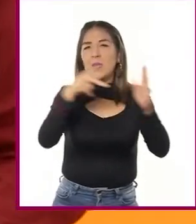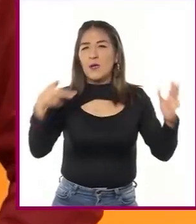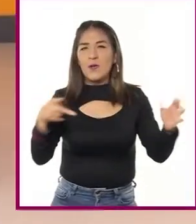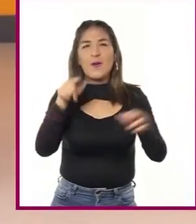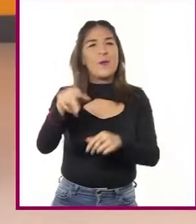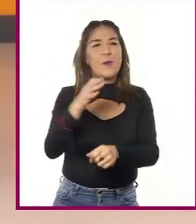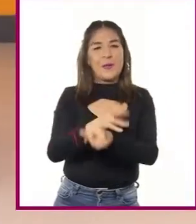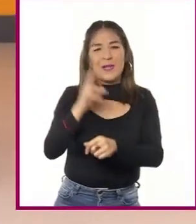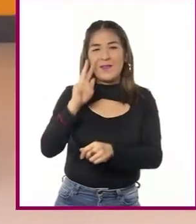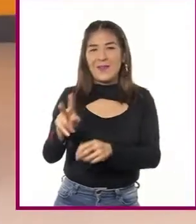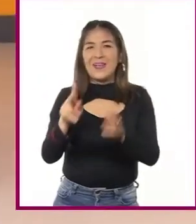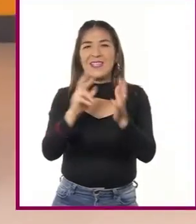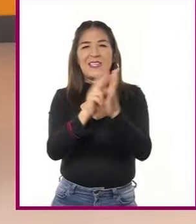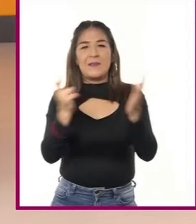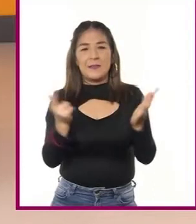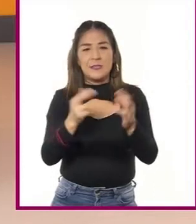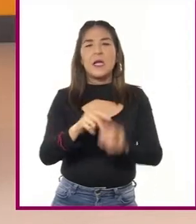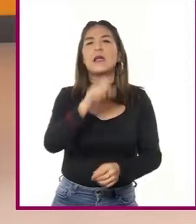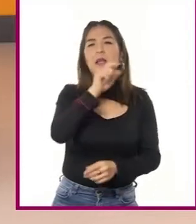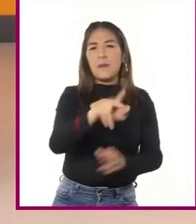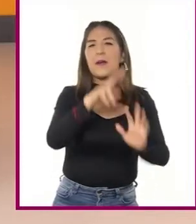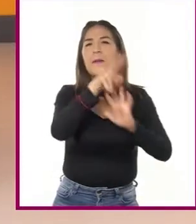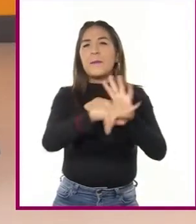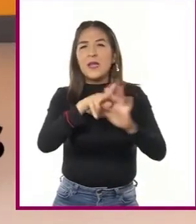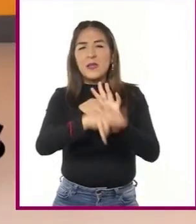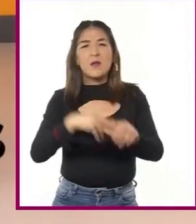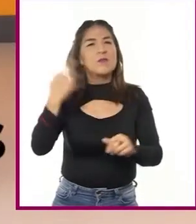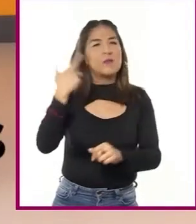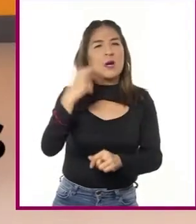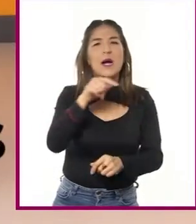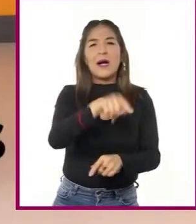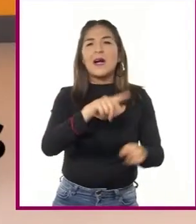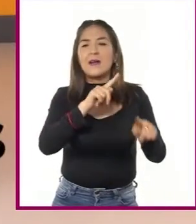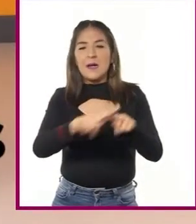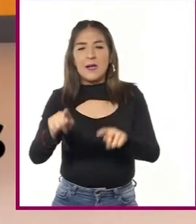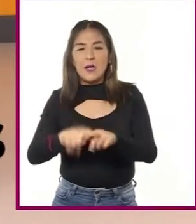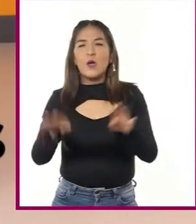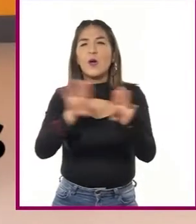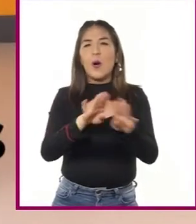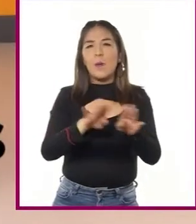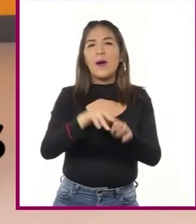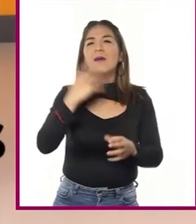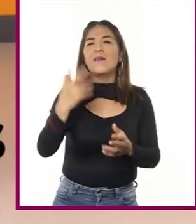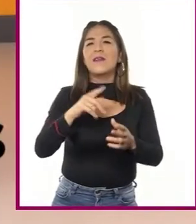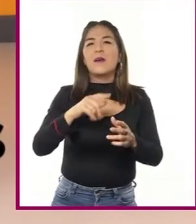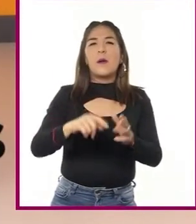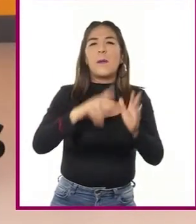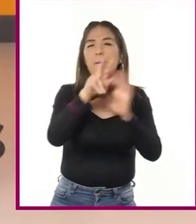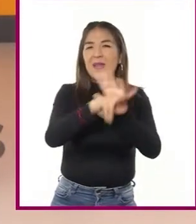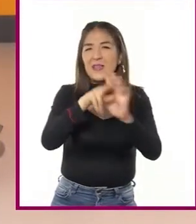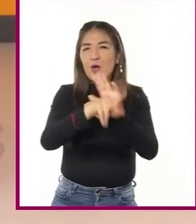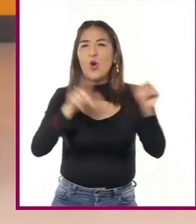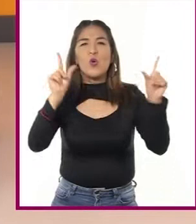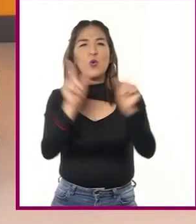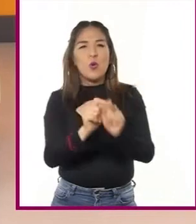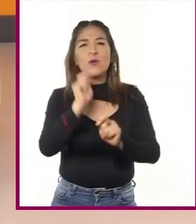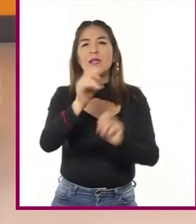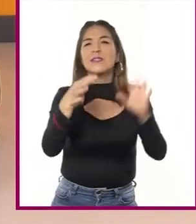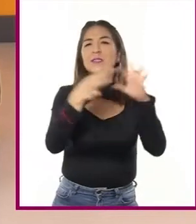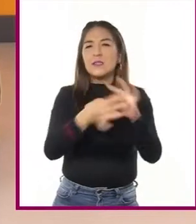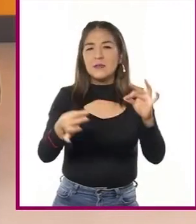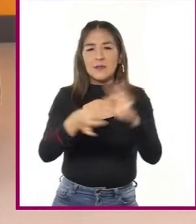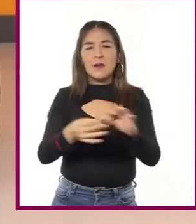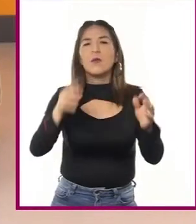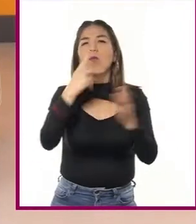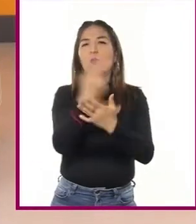anterior. Audiovisuales, se refiere a multimedia o documentales visuales. Por ejemplo, los videos